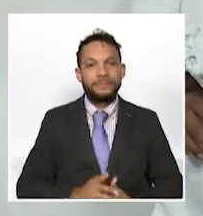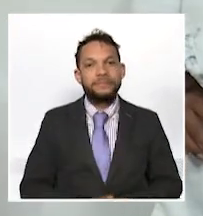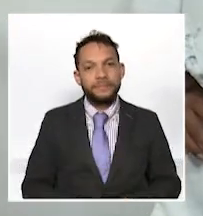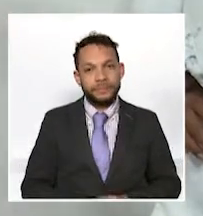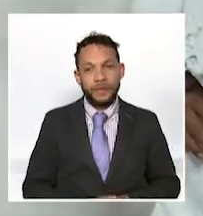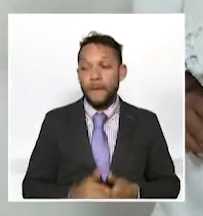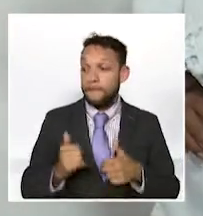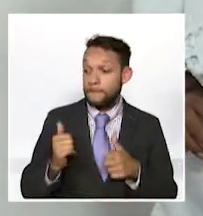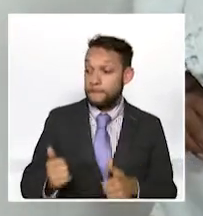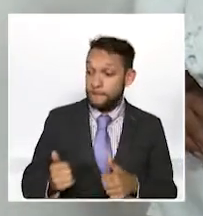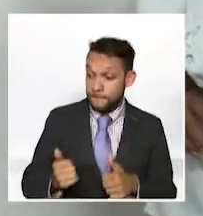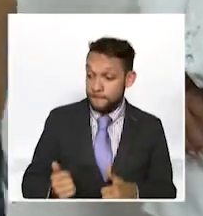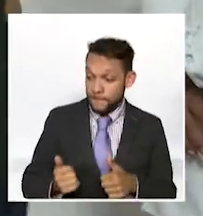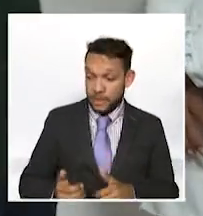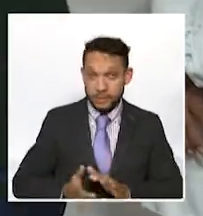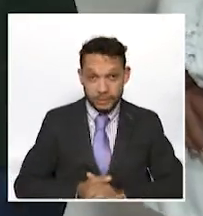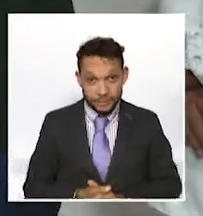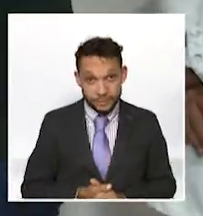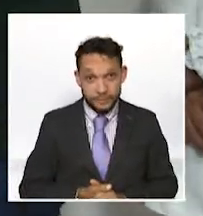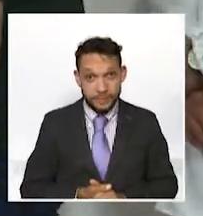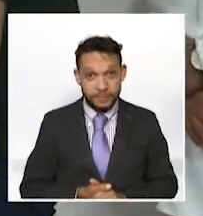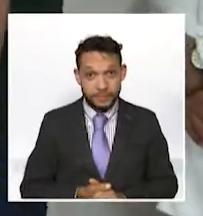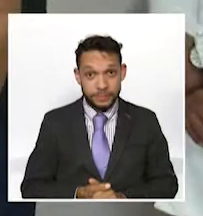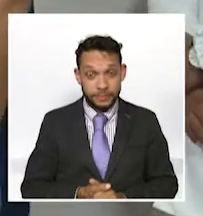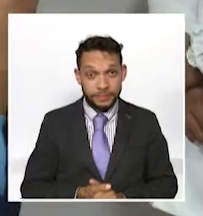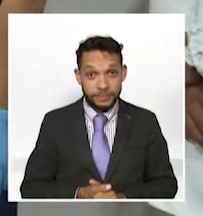Muy bien, te vas a girar boca arriba.